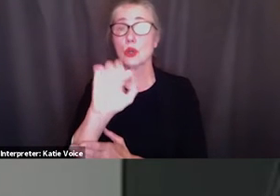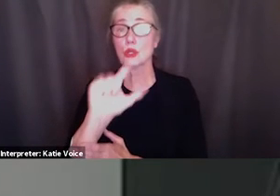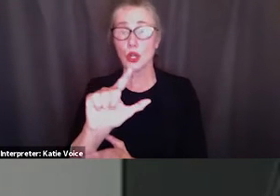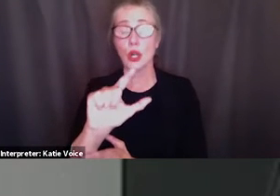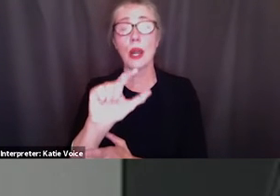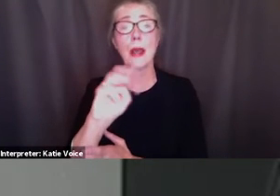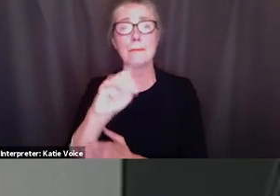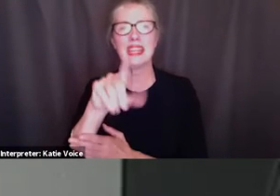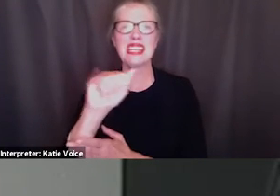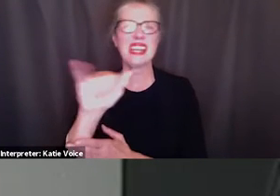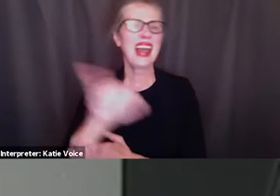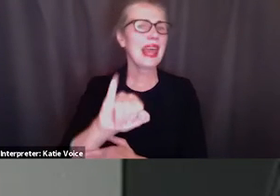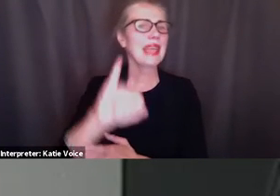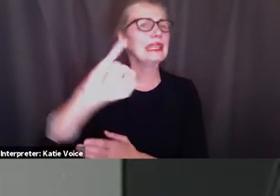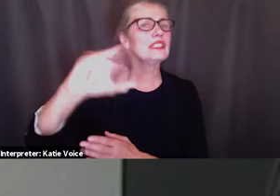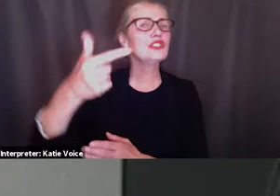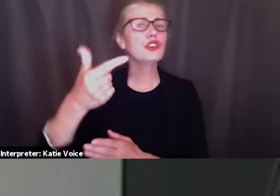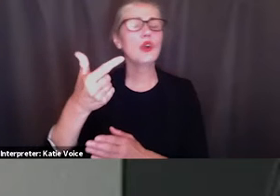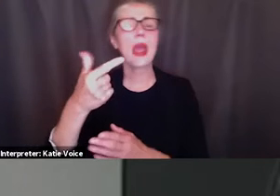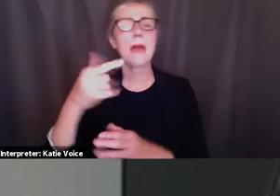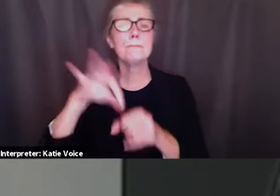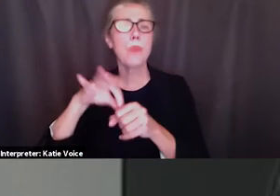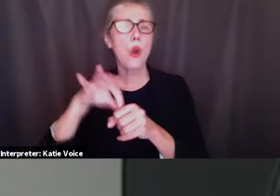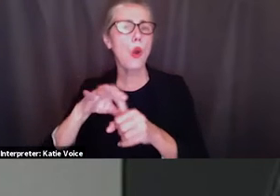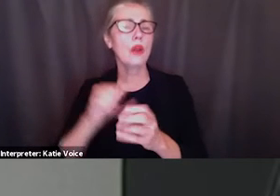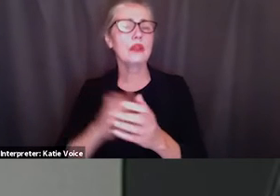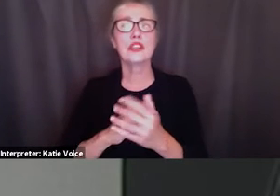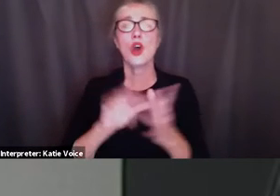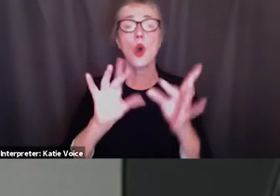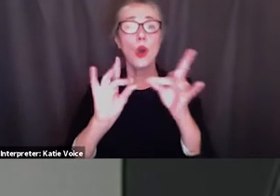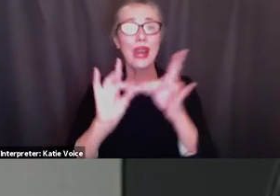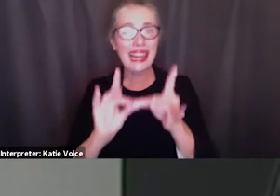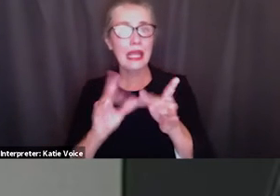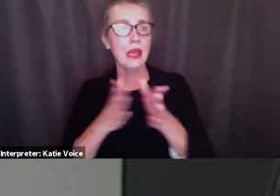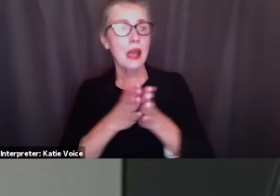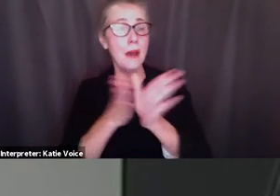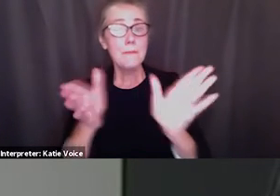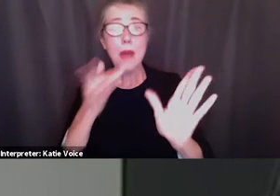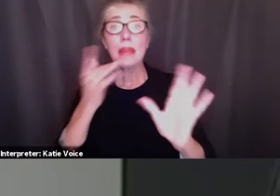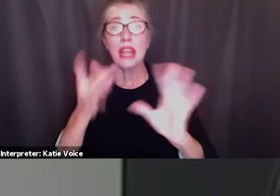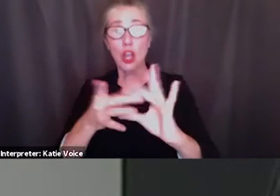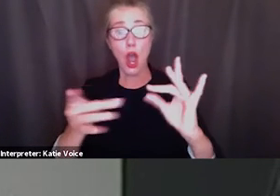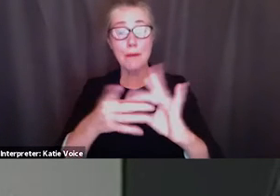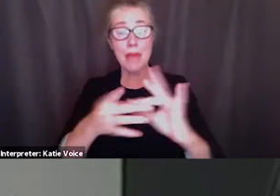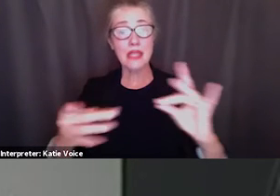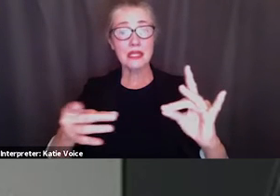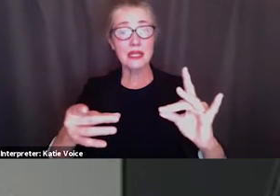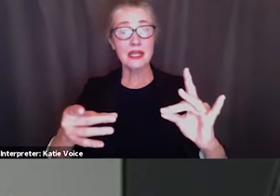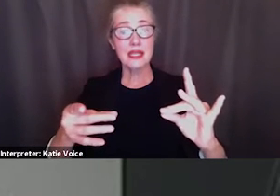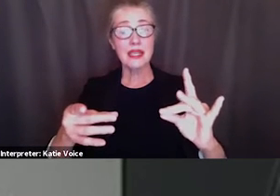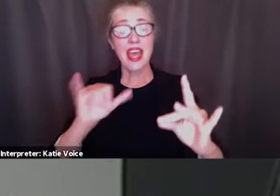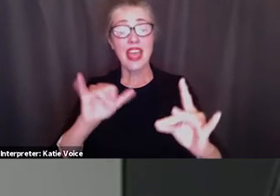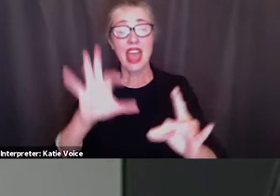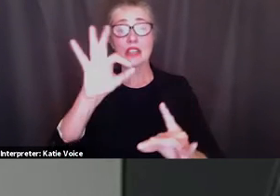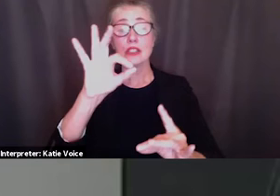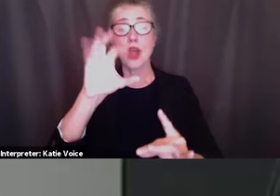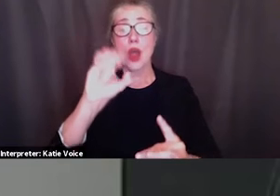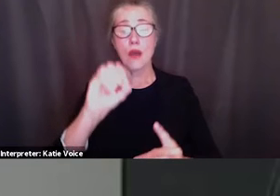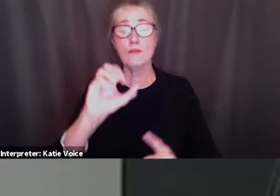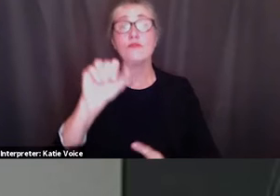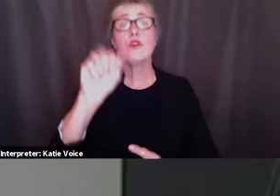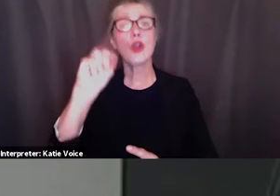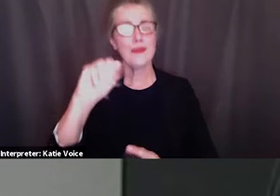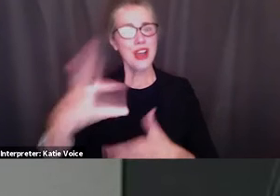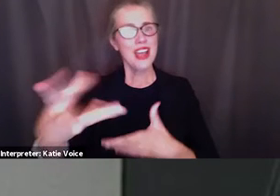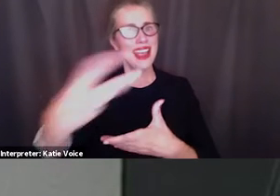Así que puedo hacer publicaciones de Instagram o enlaces, por ejemplo, al foro de comentarios públicos. Creo que esto